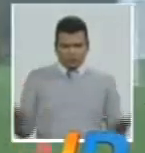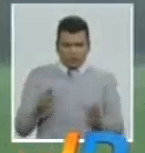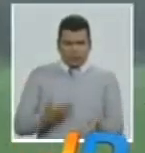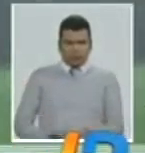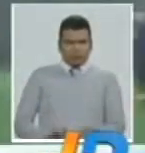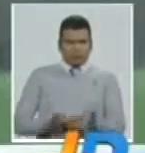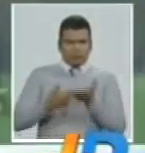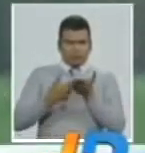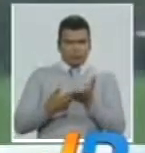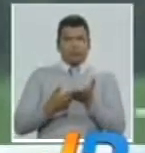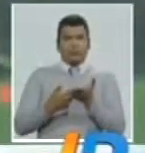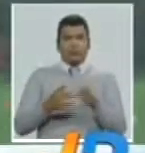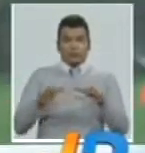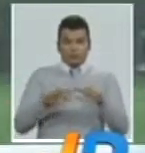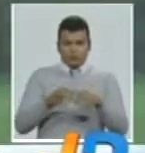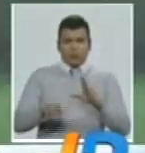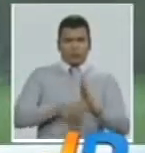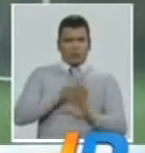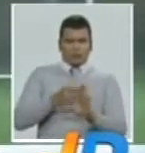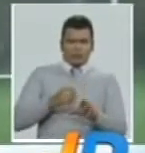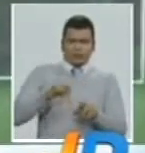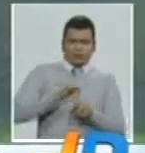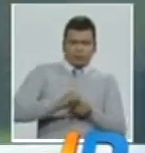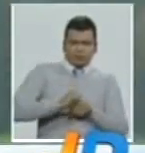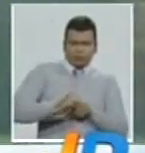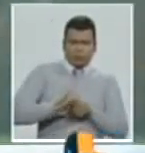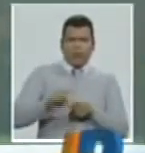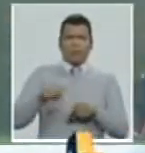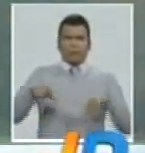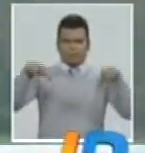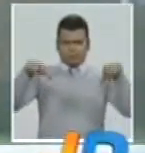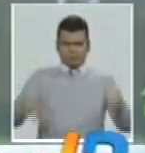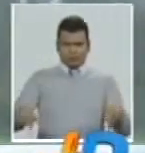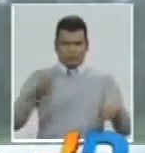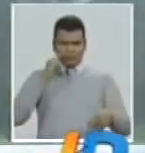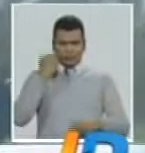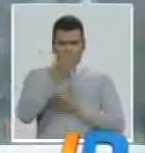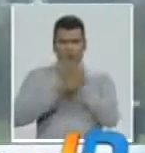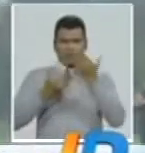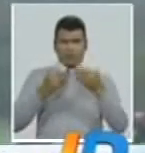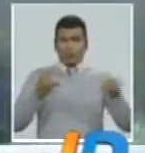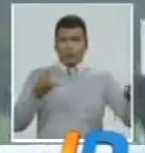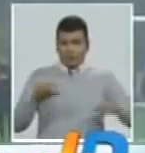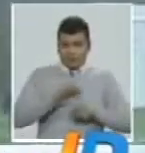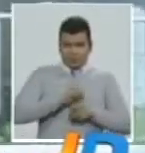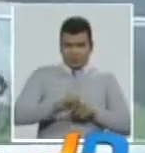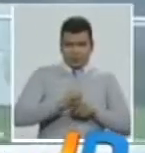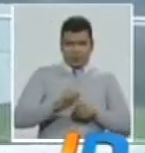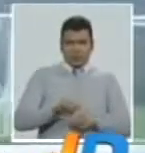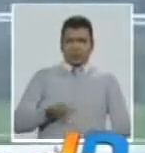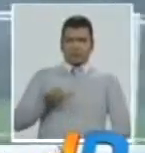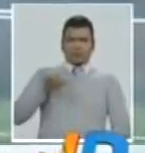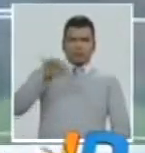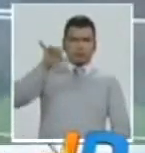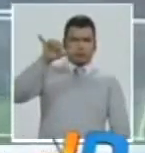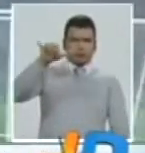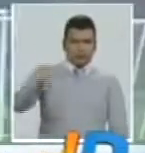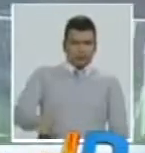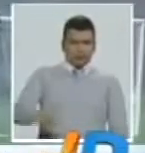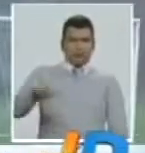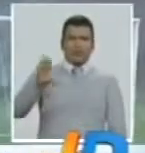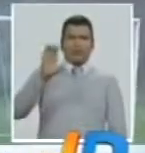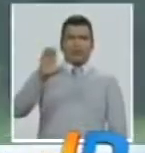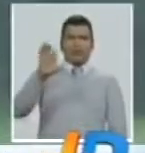recuperación, mientras que el resto del grupo hizo trabajo de campo. Luego de este entrenamiento, el seleccionado tricolor viajó a la capital de Eslovenia,